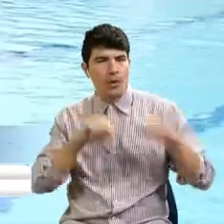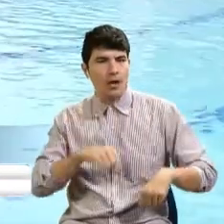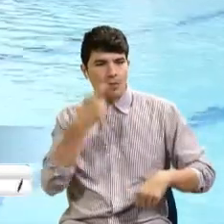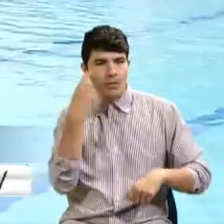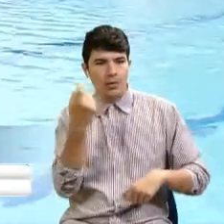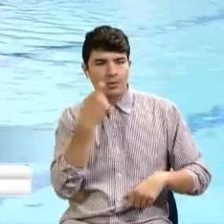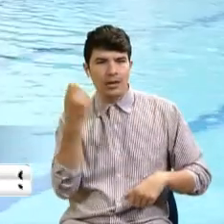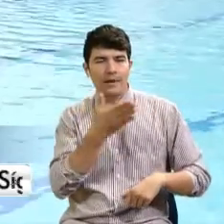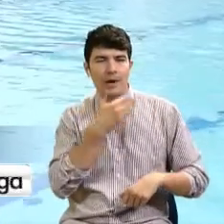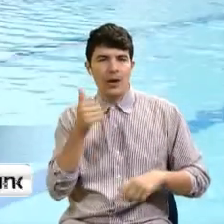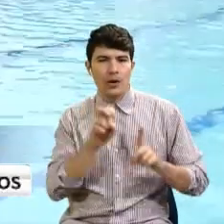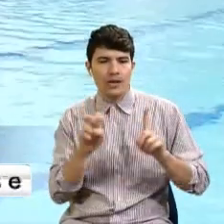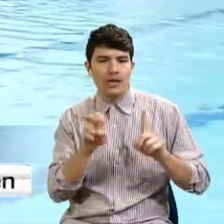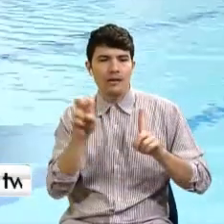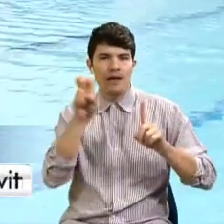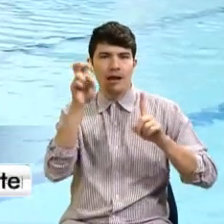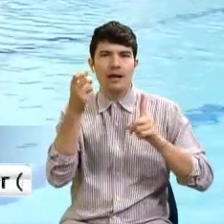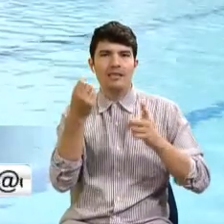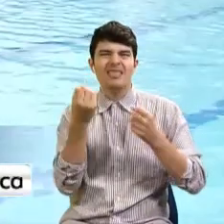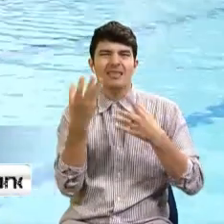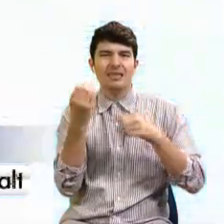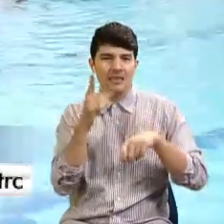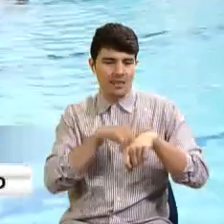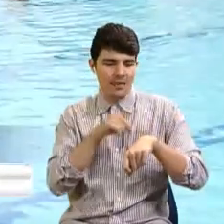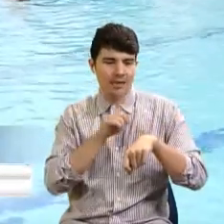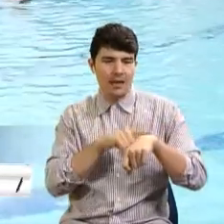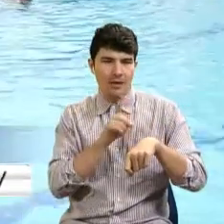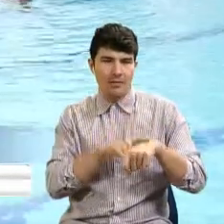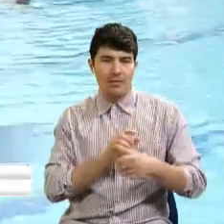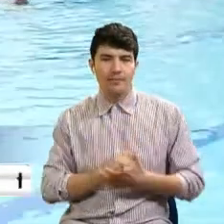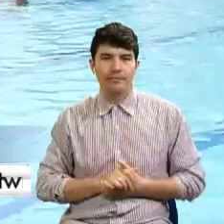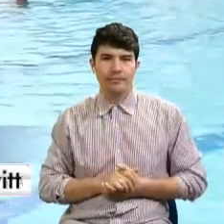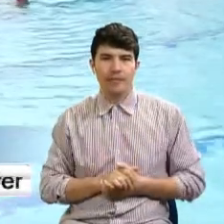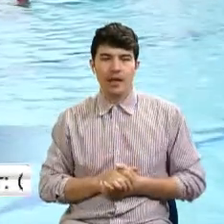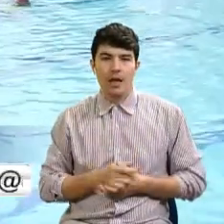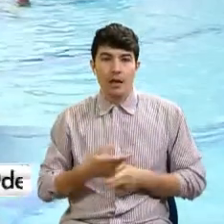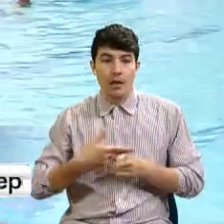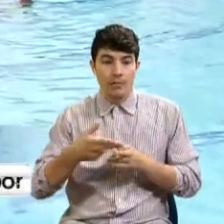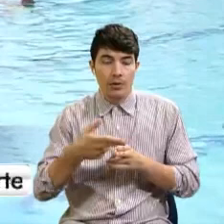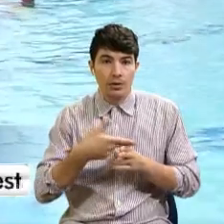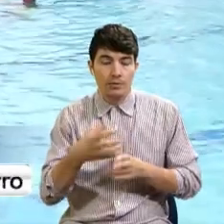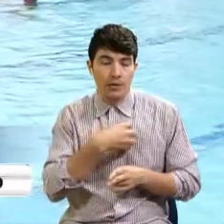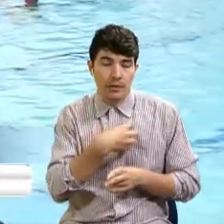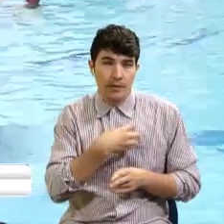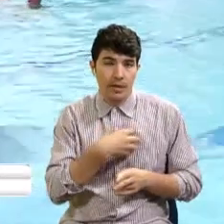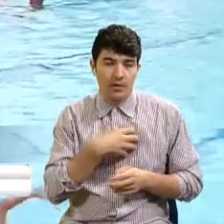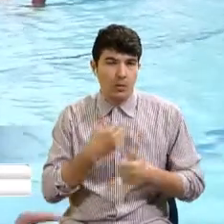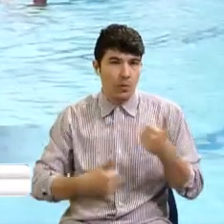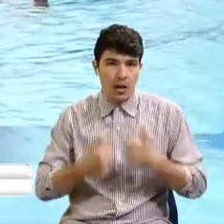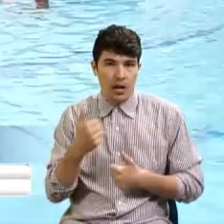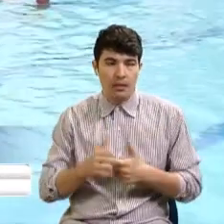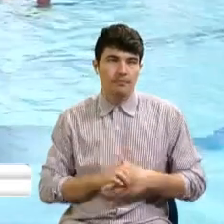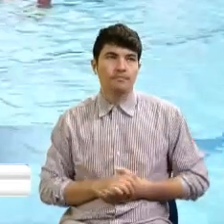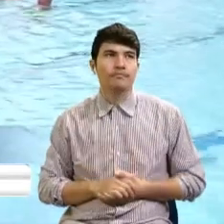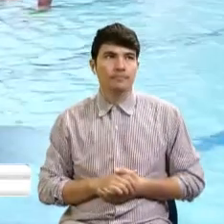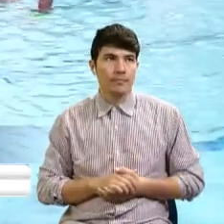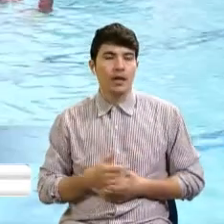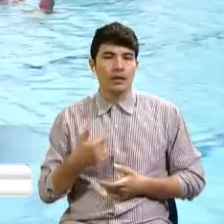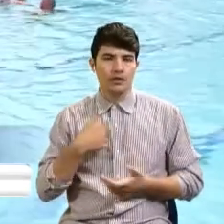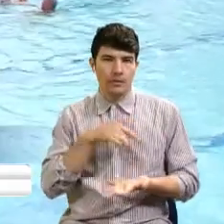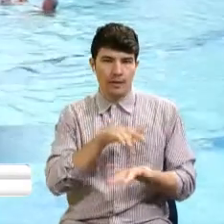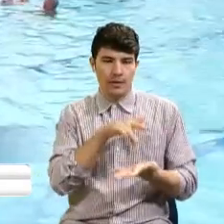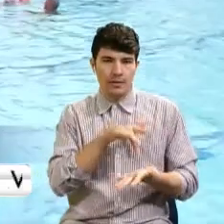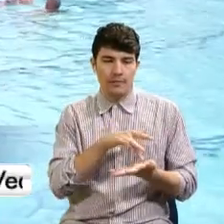las marcas para el nacional de fin de año bueno qué ahoritica en el torneo de superarte que voy a participar